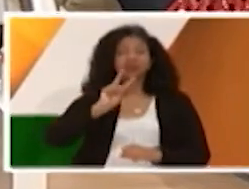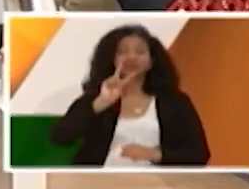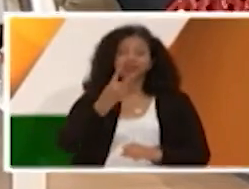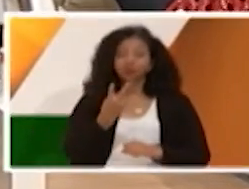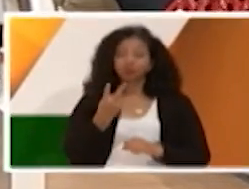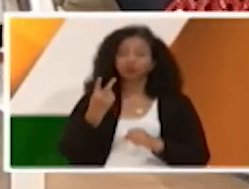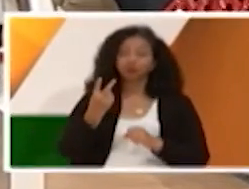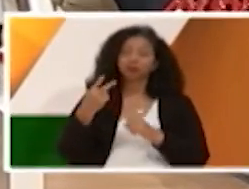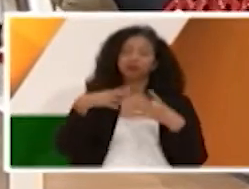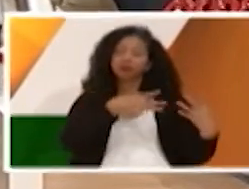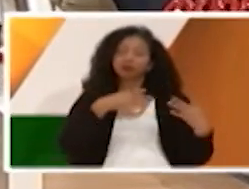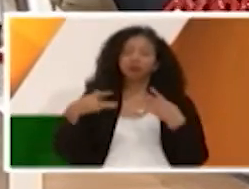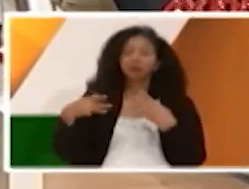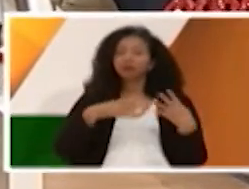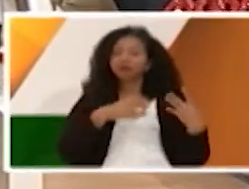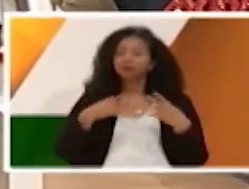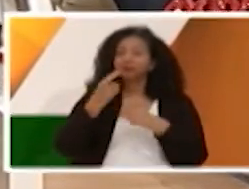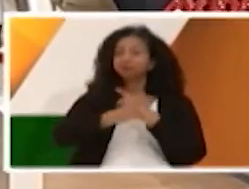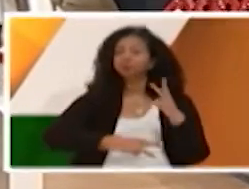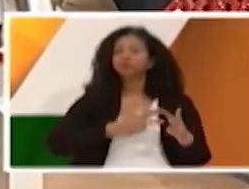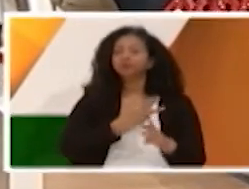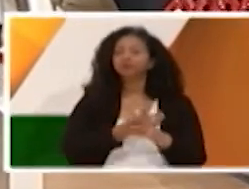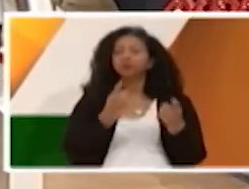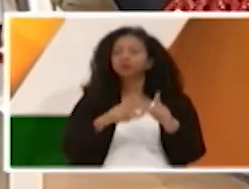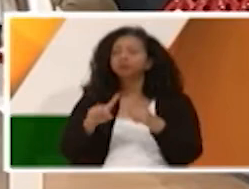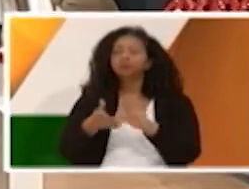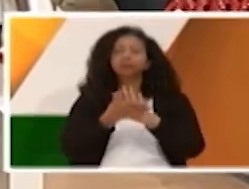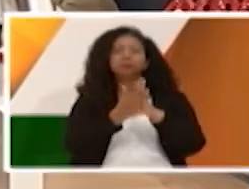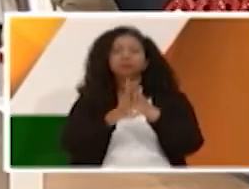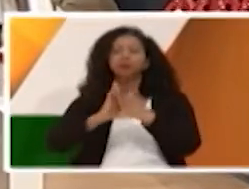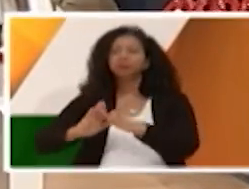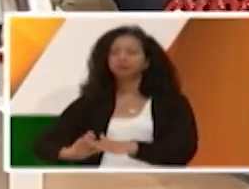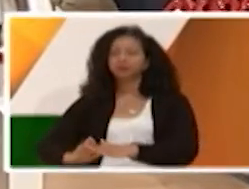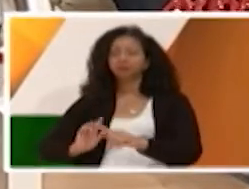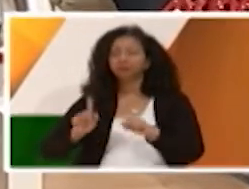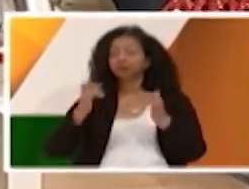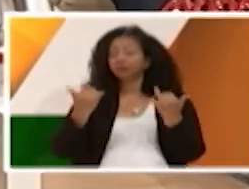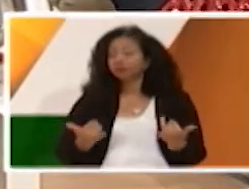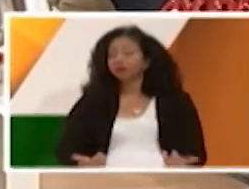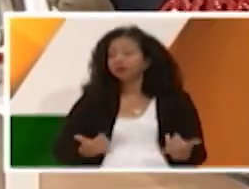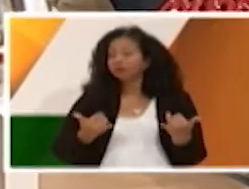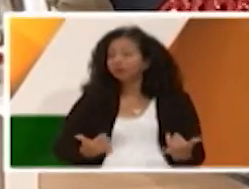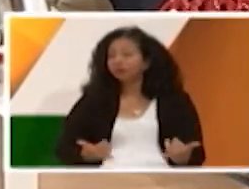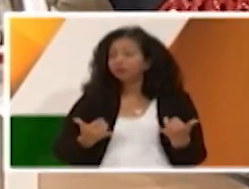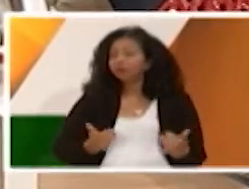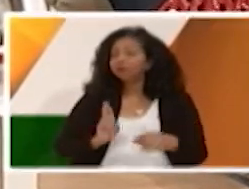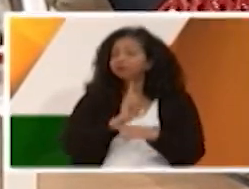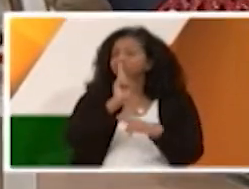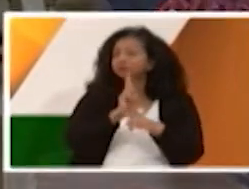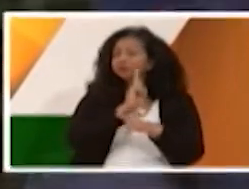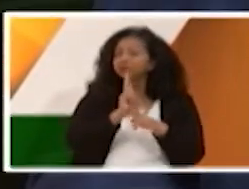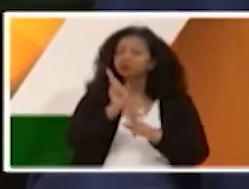de paz, donde solamente el deporte pudo unir naciones. En los tiempos modernos se utiliza para que la gente